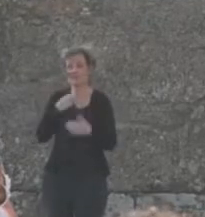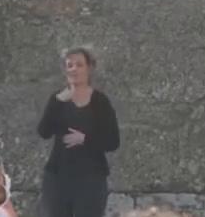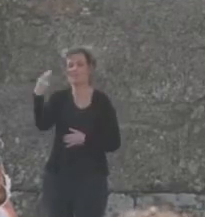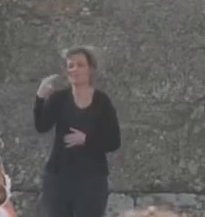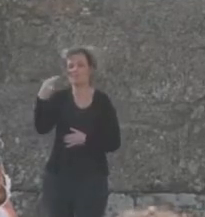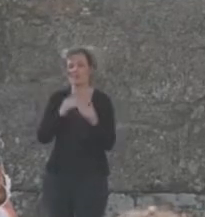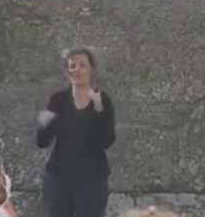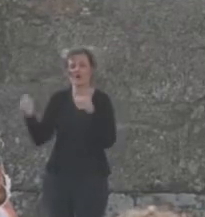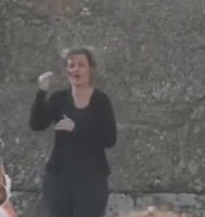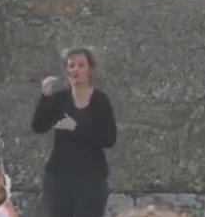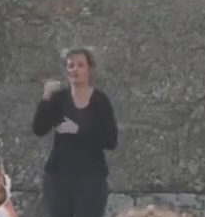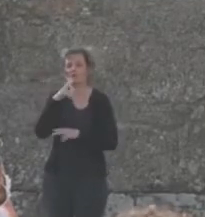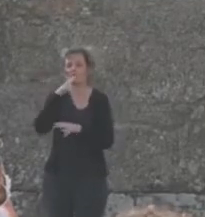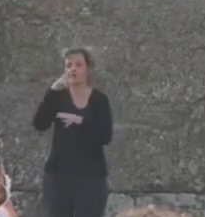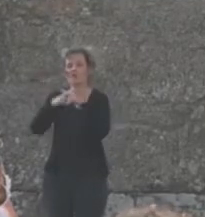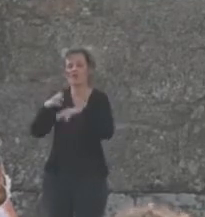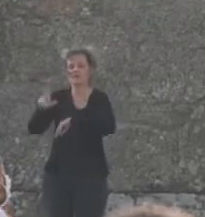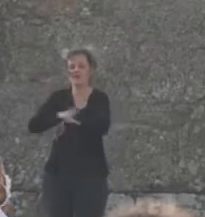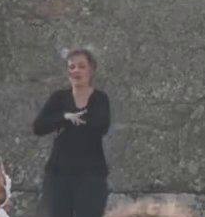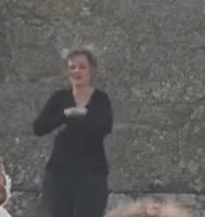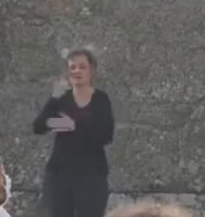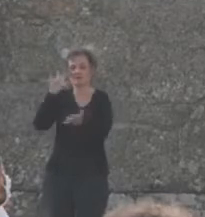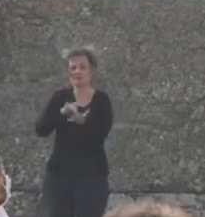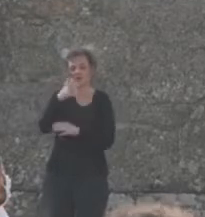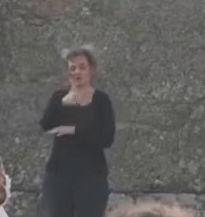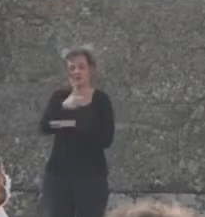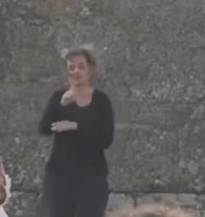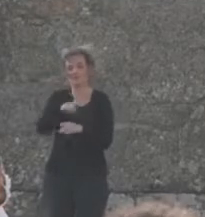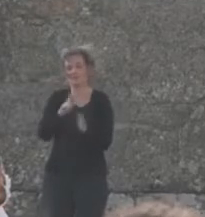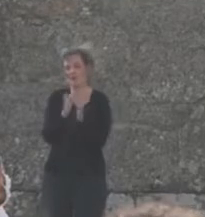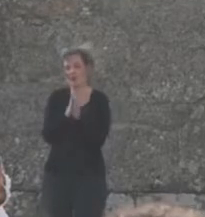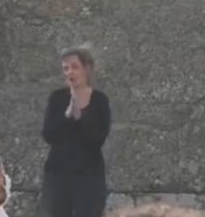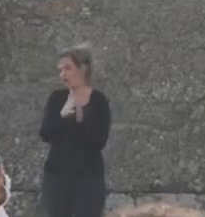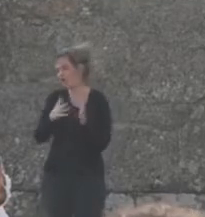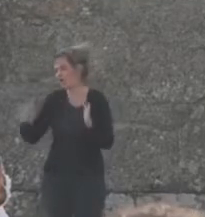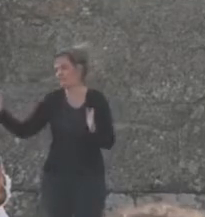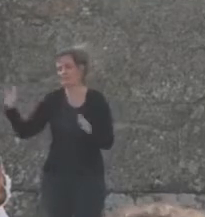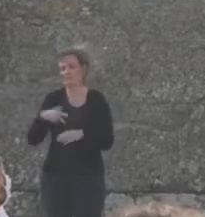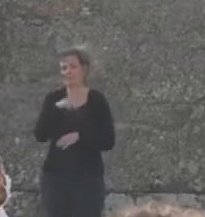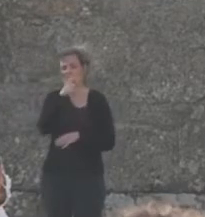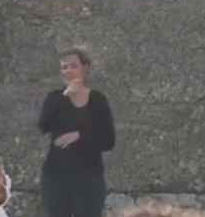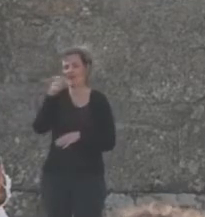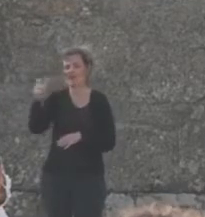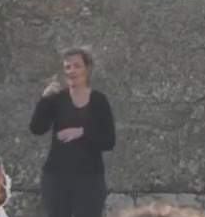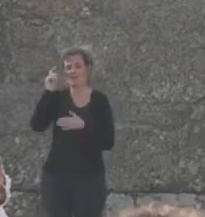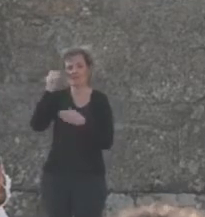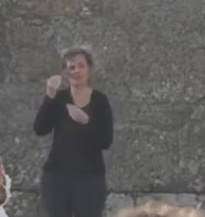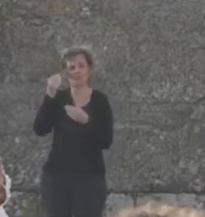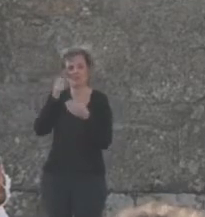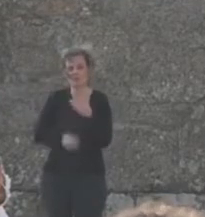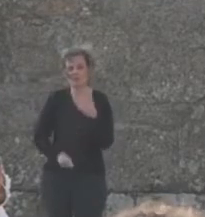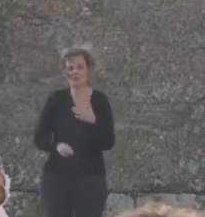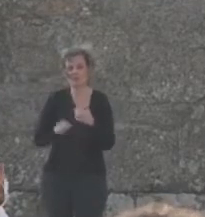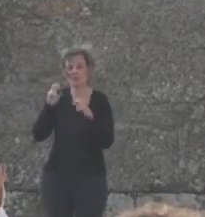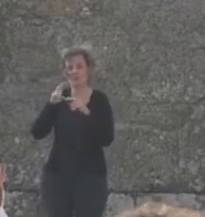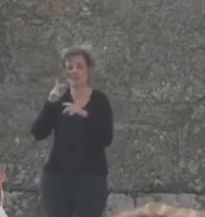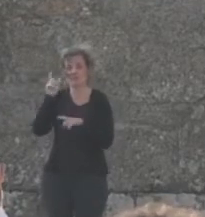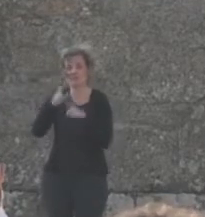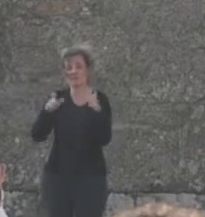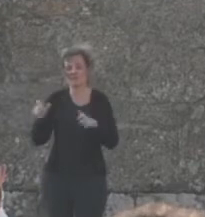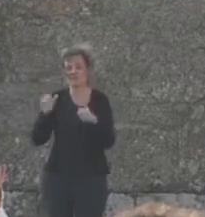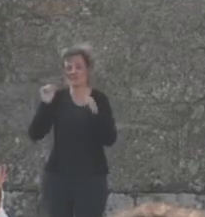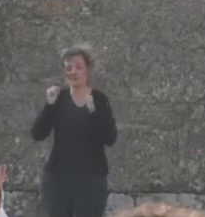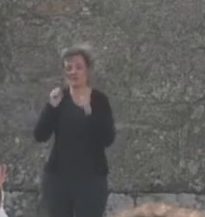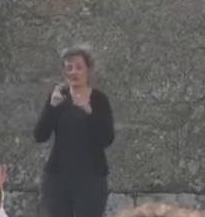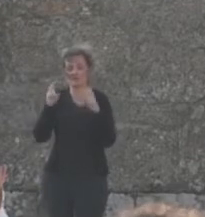alta o nome do alcalde fusilado e dos compañeiros. Palabras moi duras contra os represores,